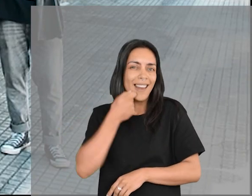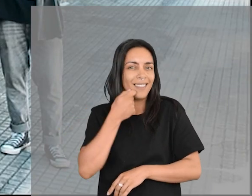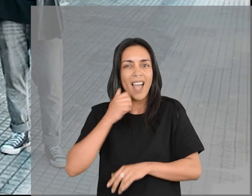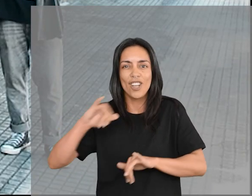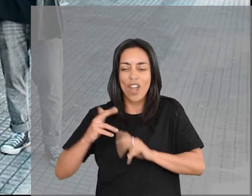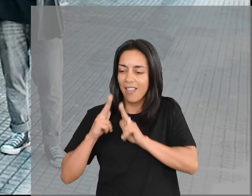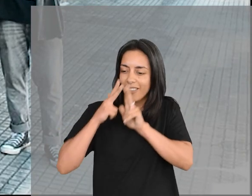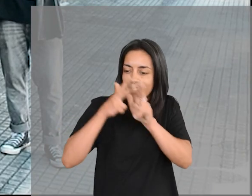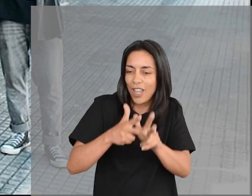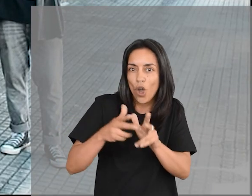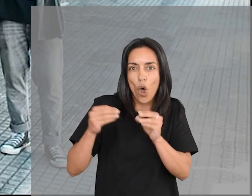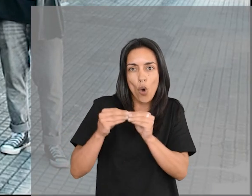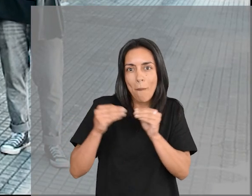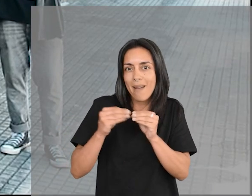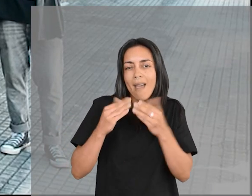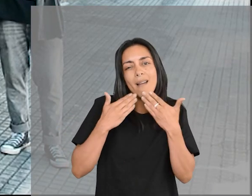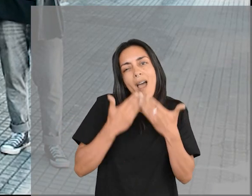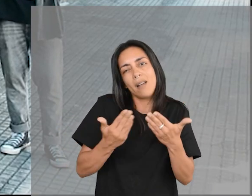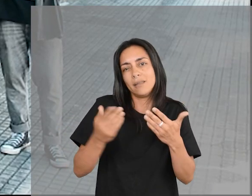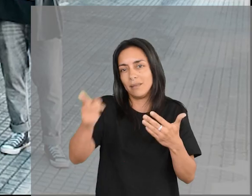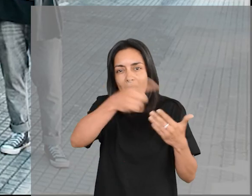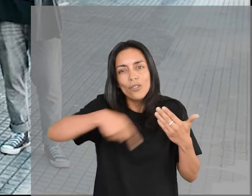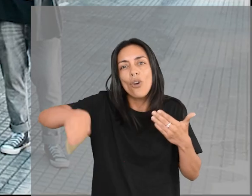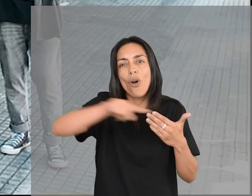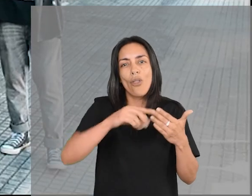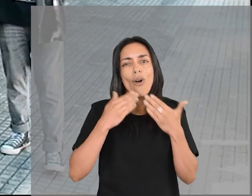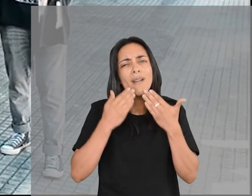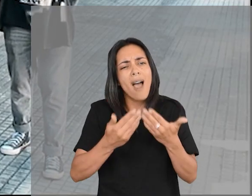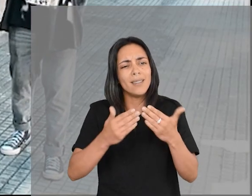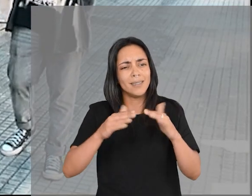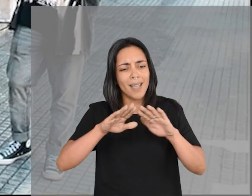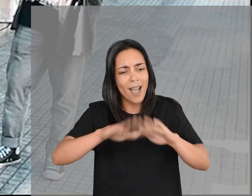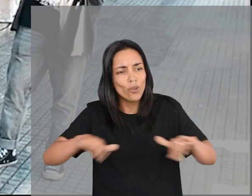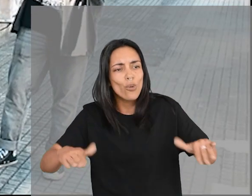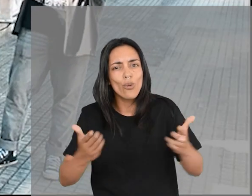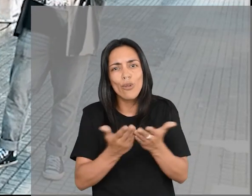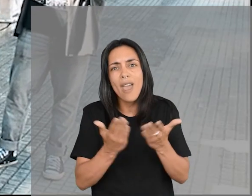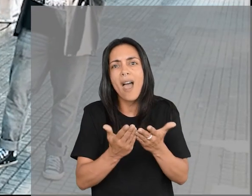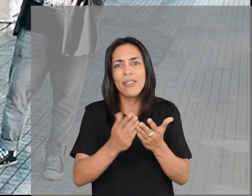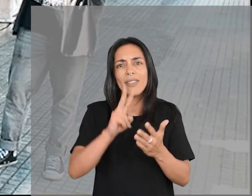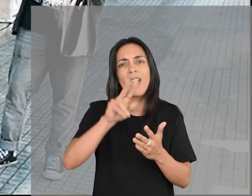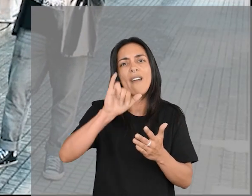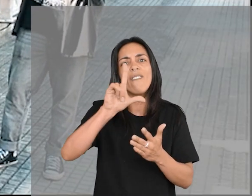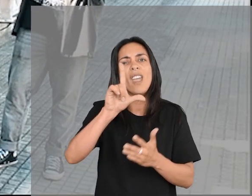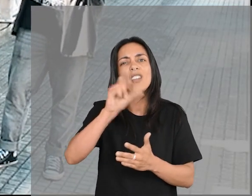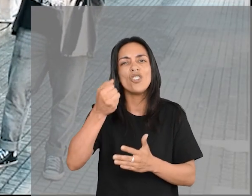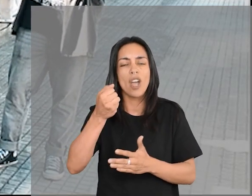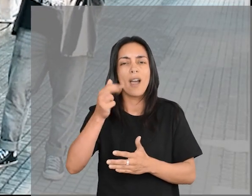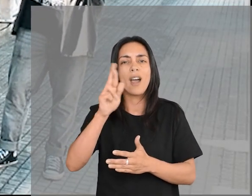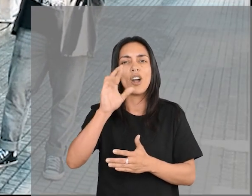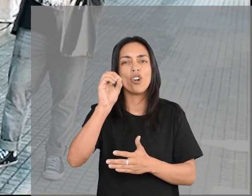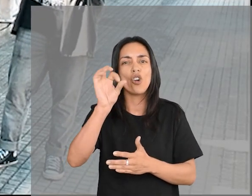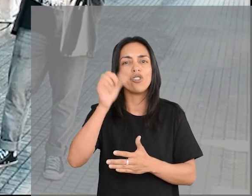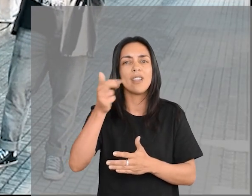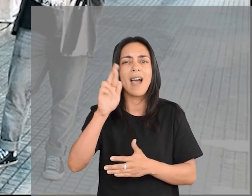compañera Sabrina, agradecerles a todos, agradecerles a los chicos de Villa Rosario por el sacrificio, por el sol, por venir